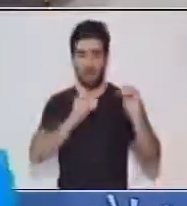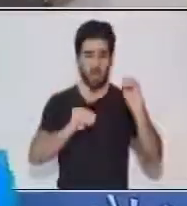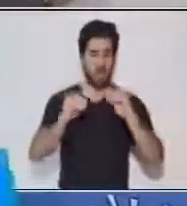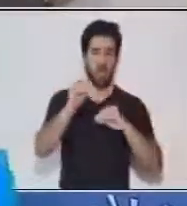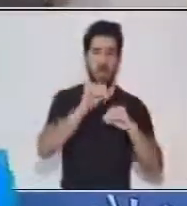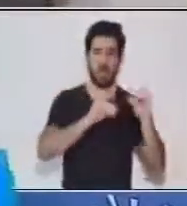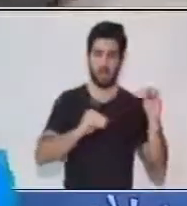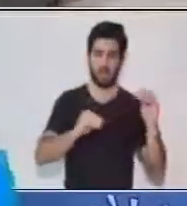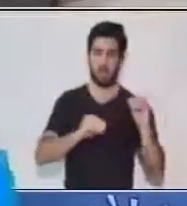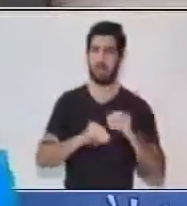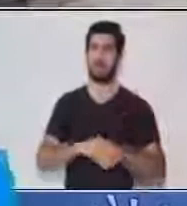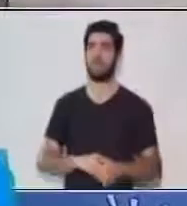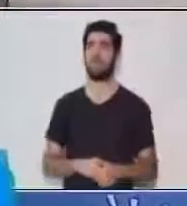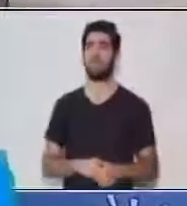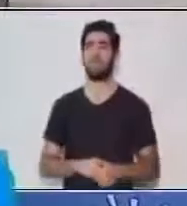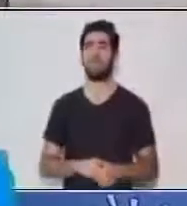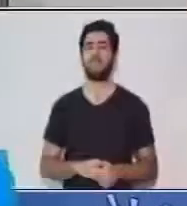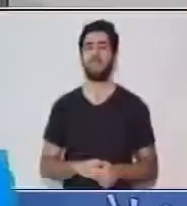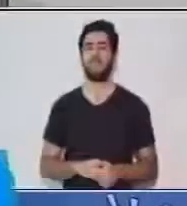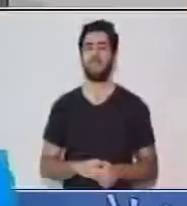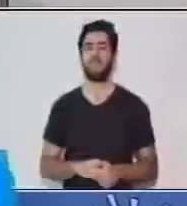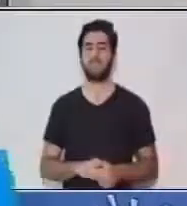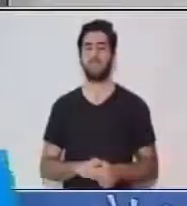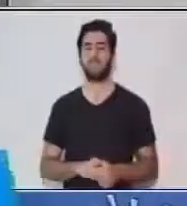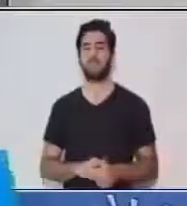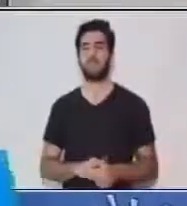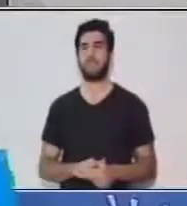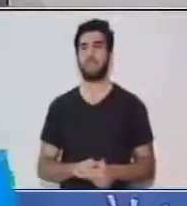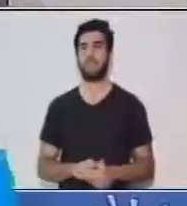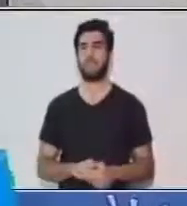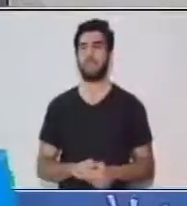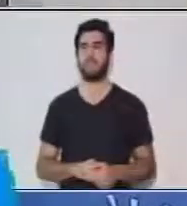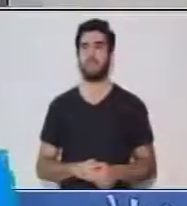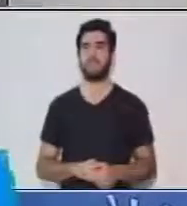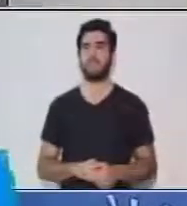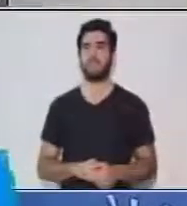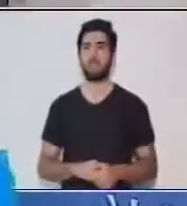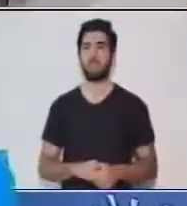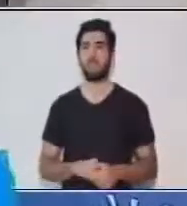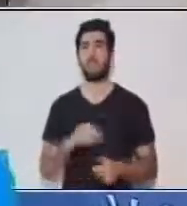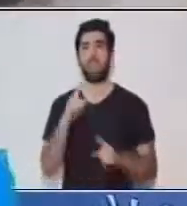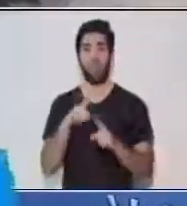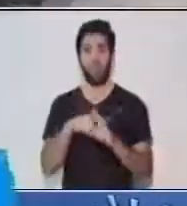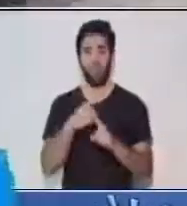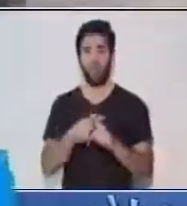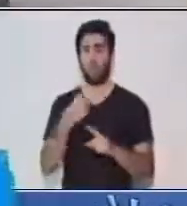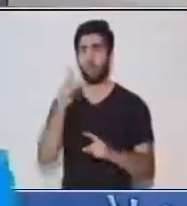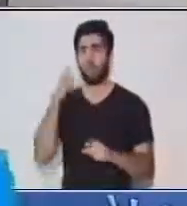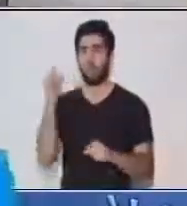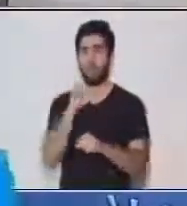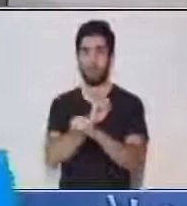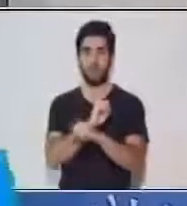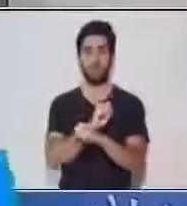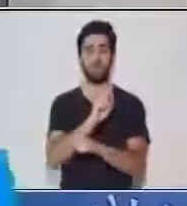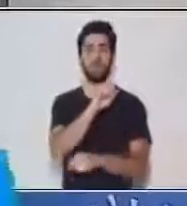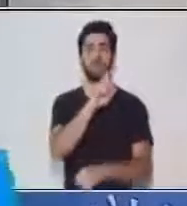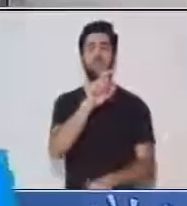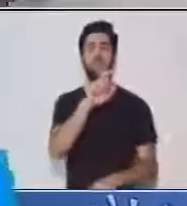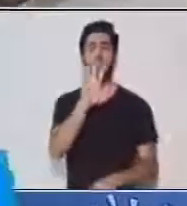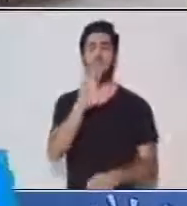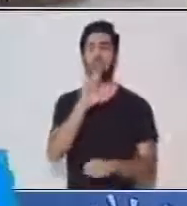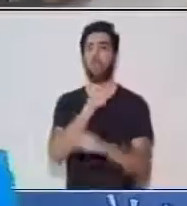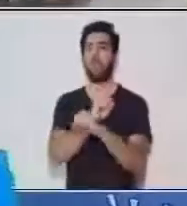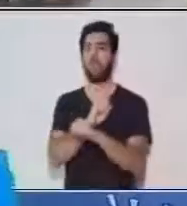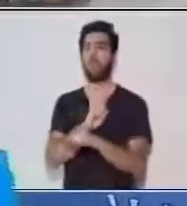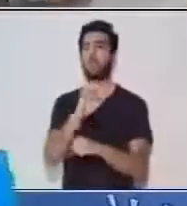estos dos vamos a multiplicarlos. Al realizar la multiplicación, 125 por 0.04